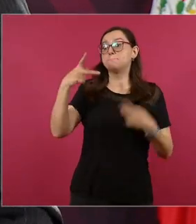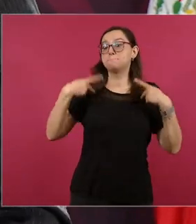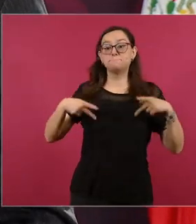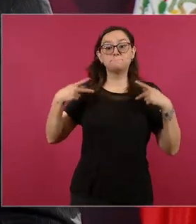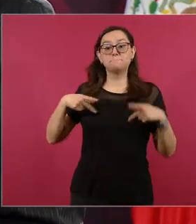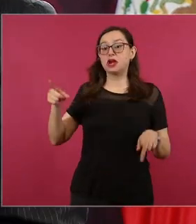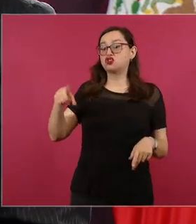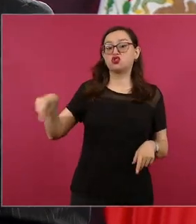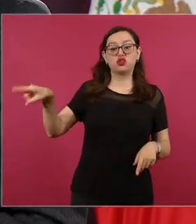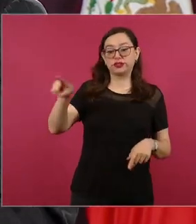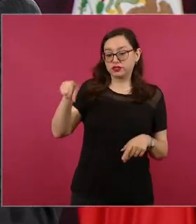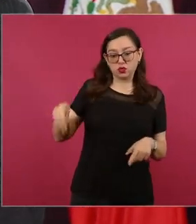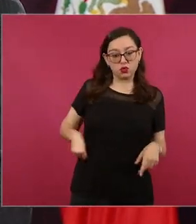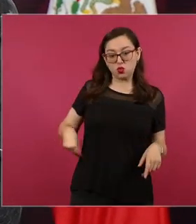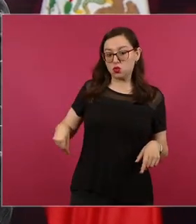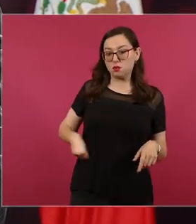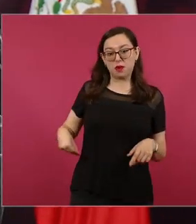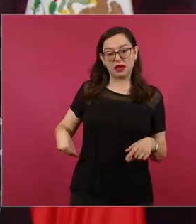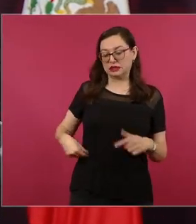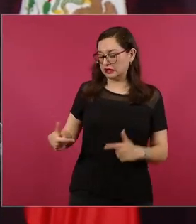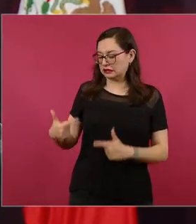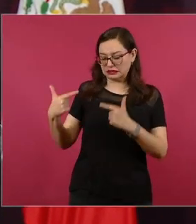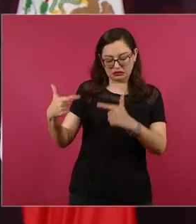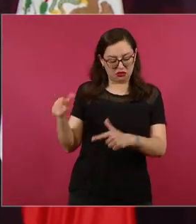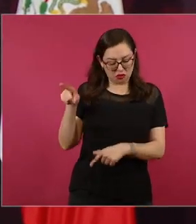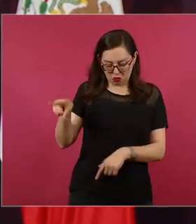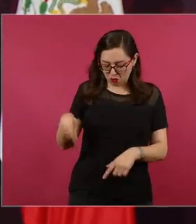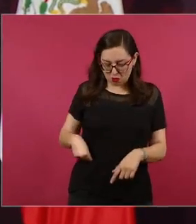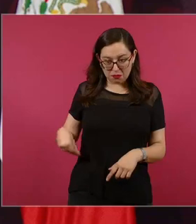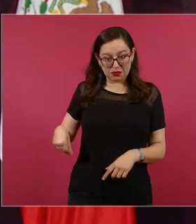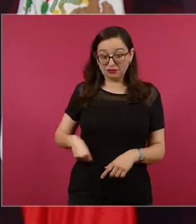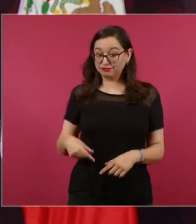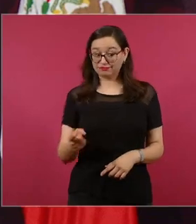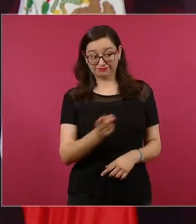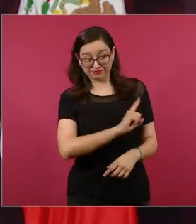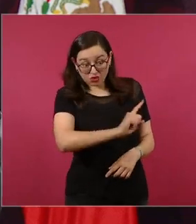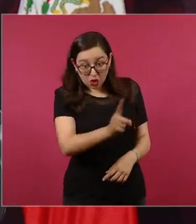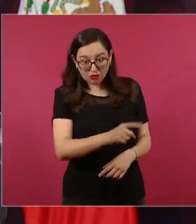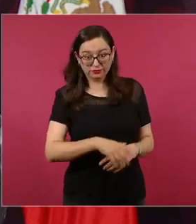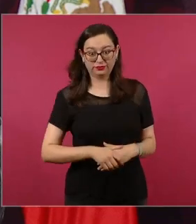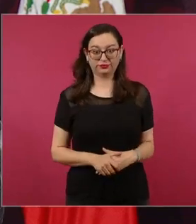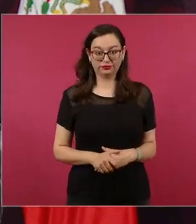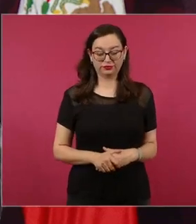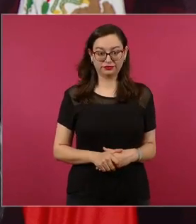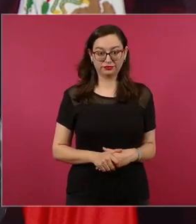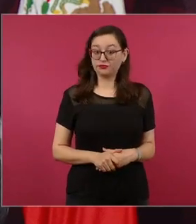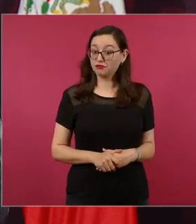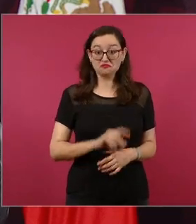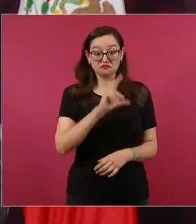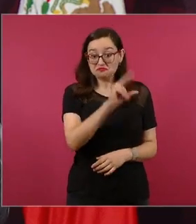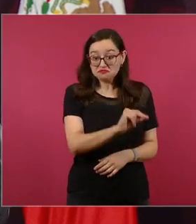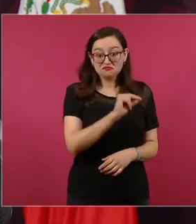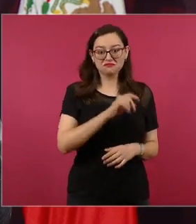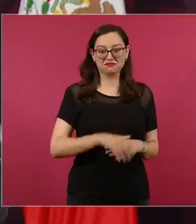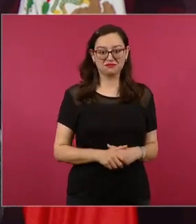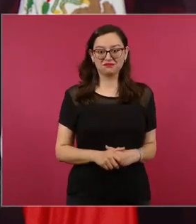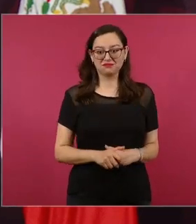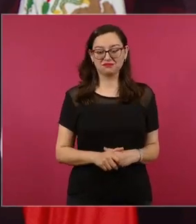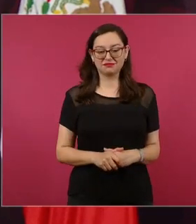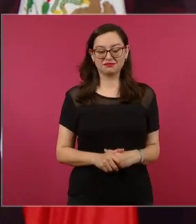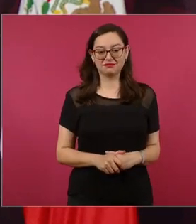fracaso, toda nuestra generación decadente. Pues no, resultó que no.